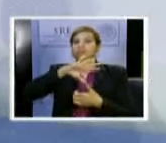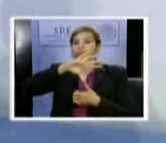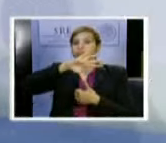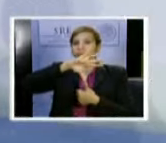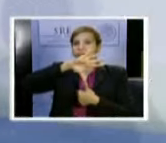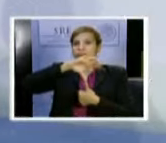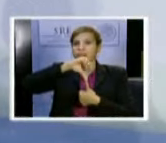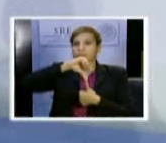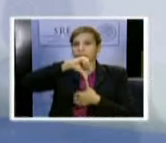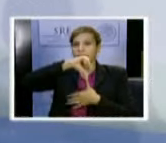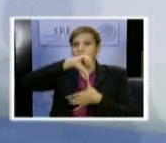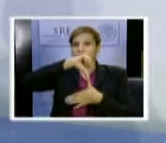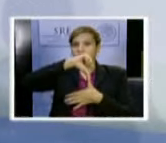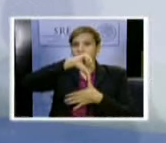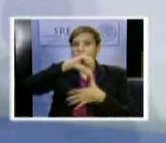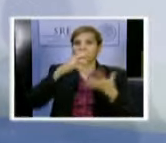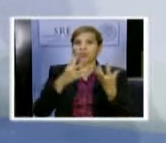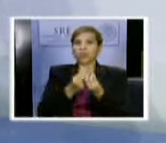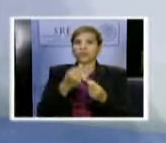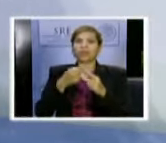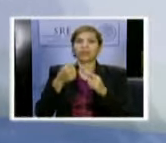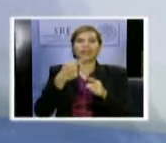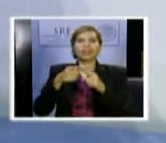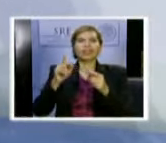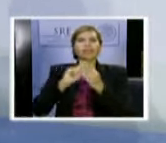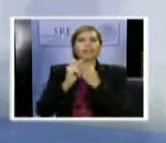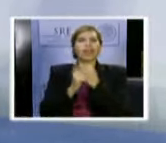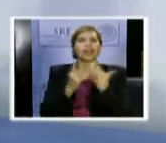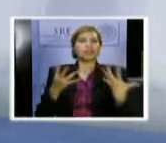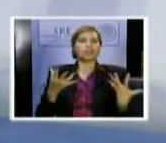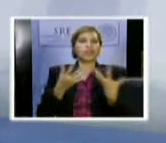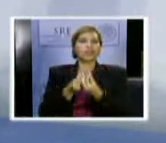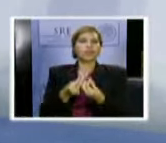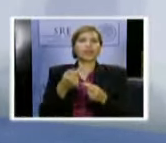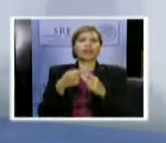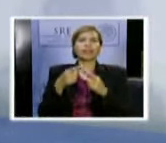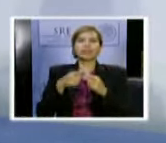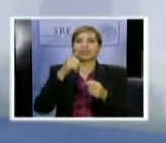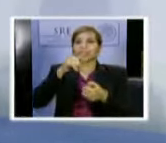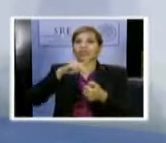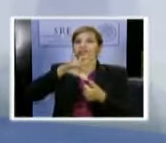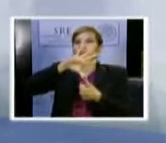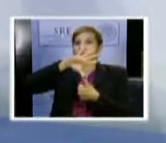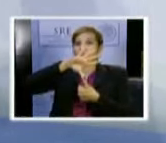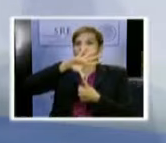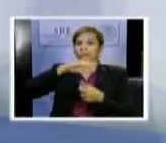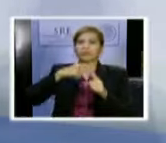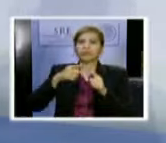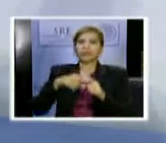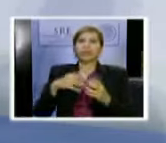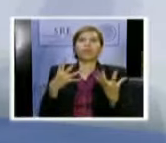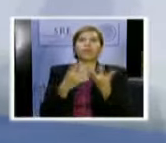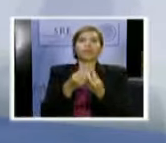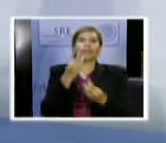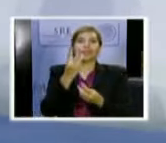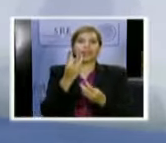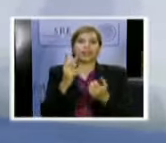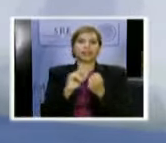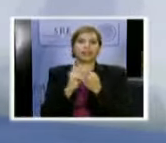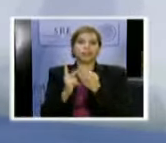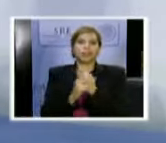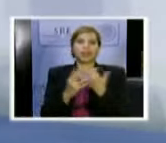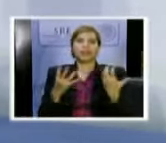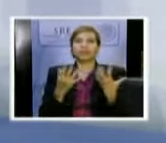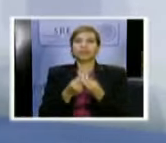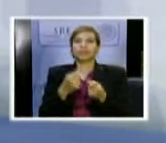Muchos productos en estos sectores están hechos, como se ha dicho aquí, en Norteamérica. Juntos, los 3 países nos